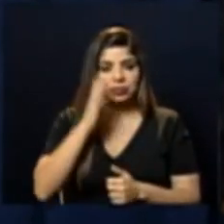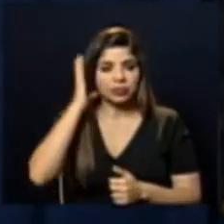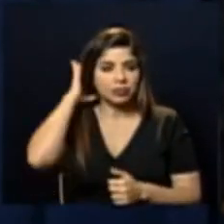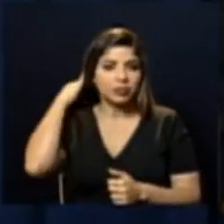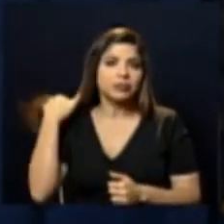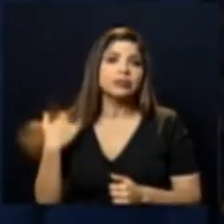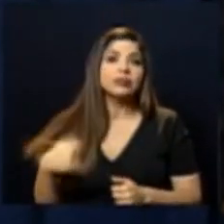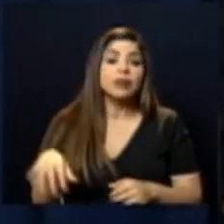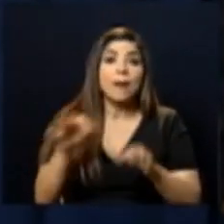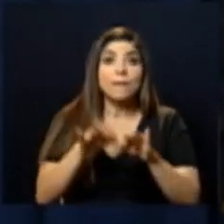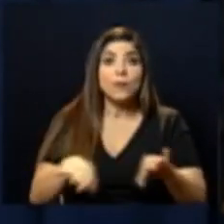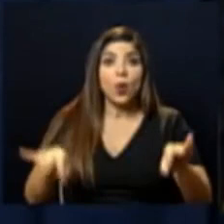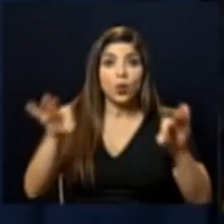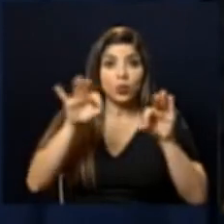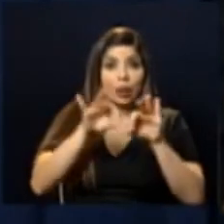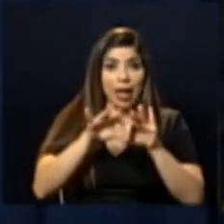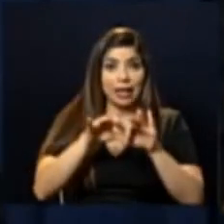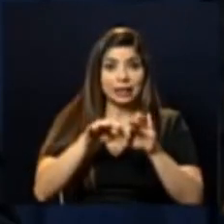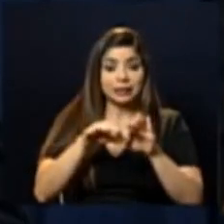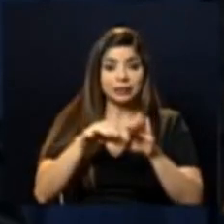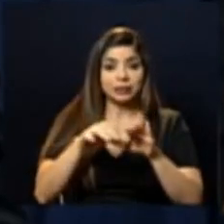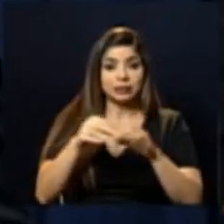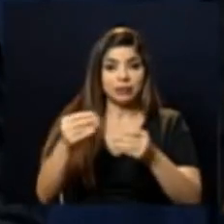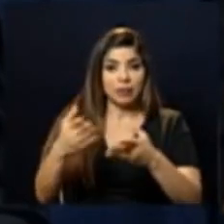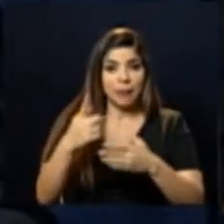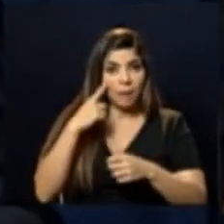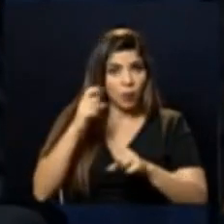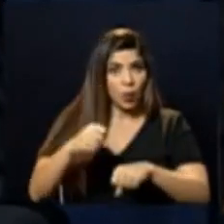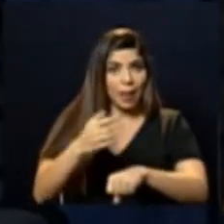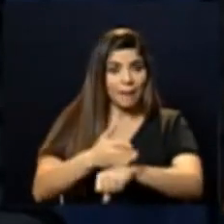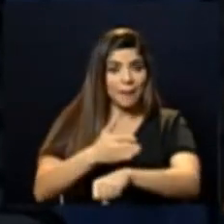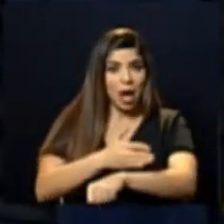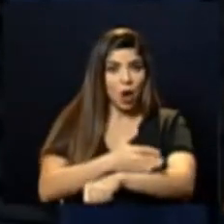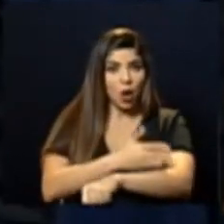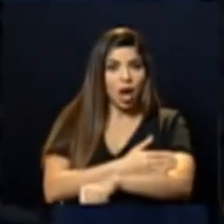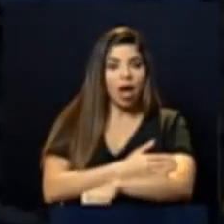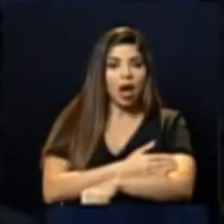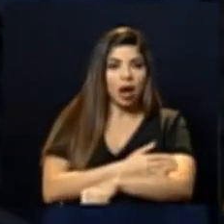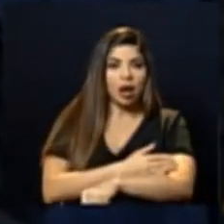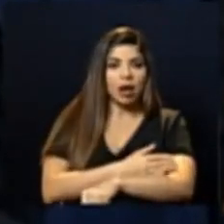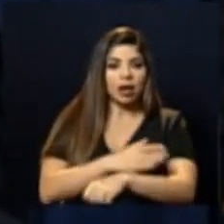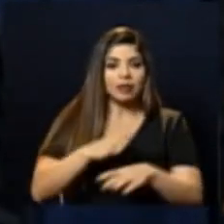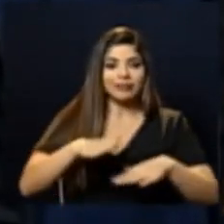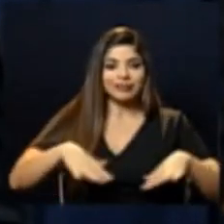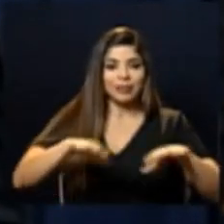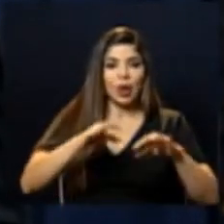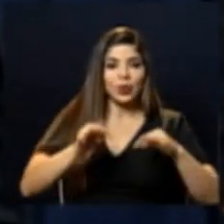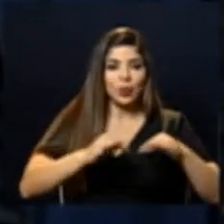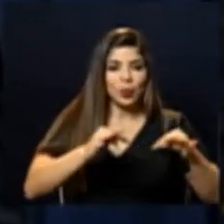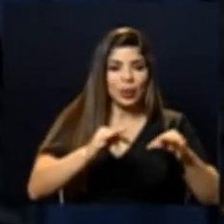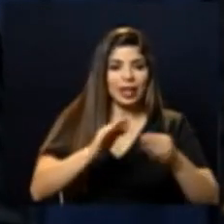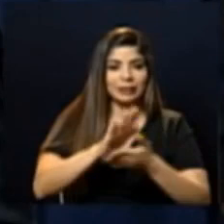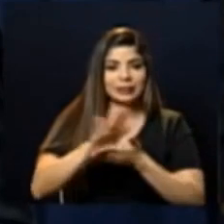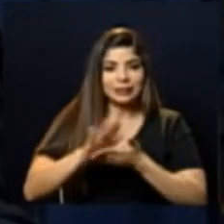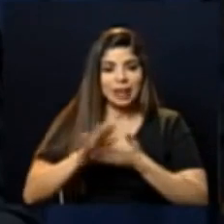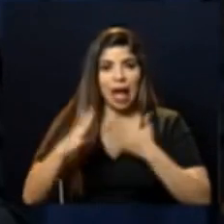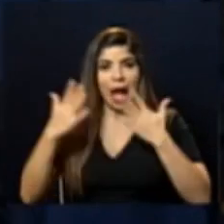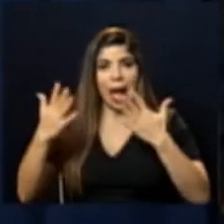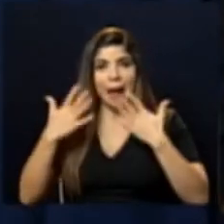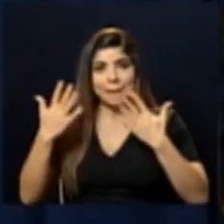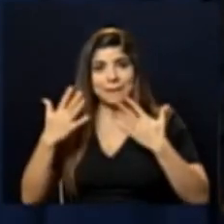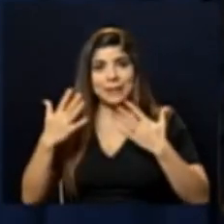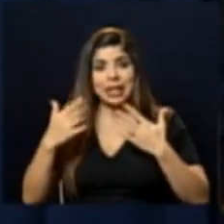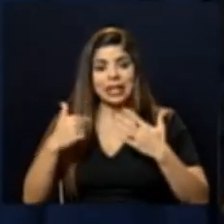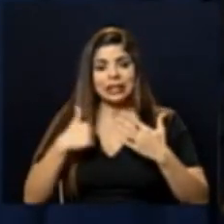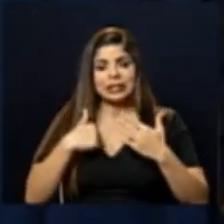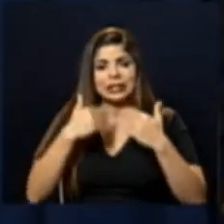Por su importancia para mejorar las condiciones turísticas, sanitarias y ambientales,